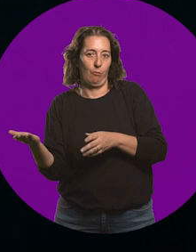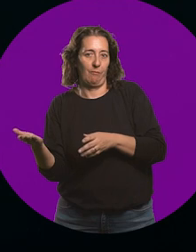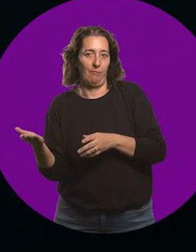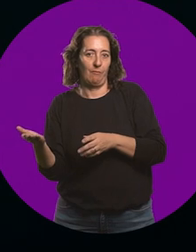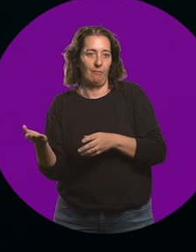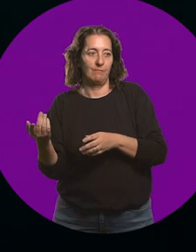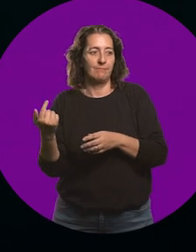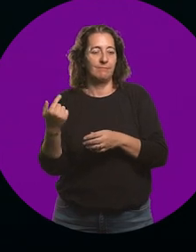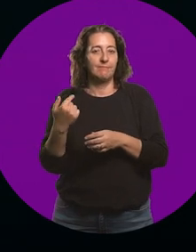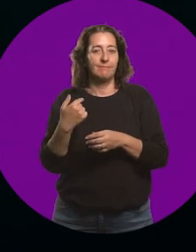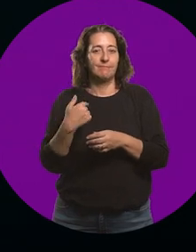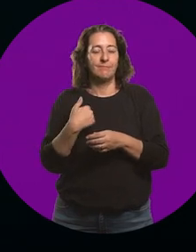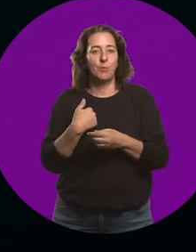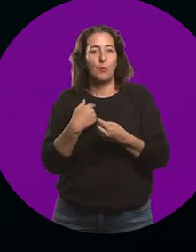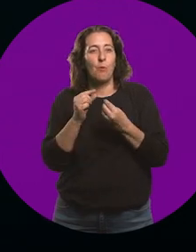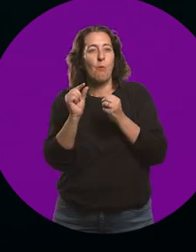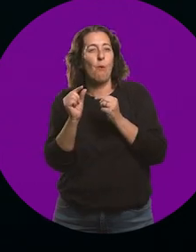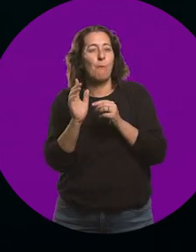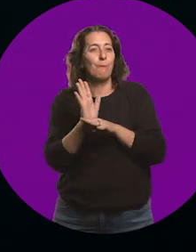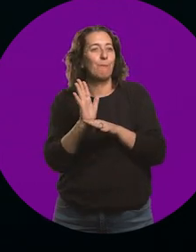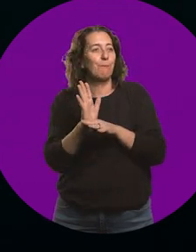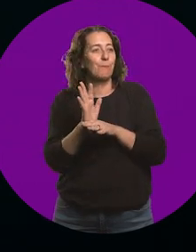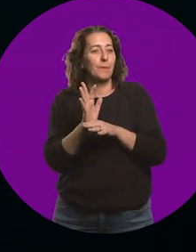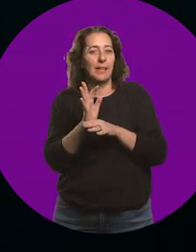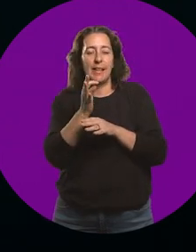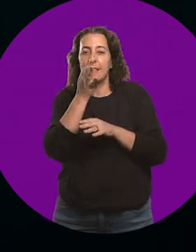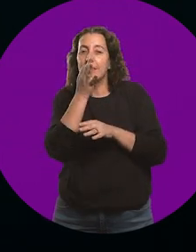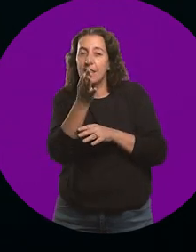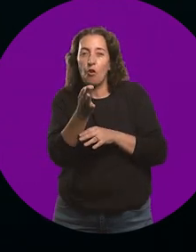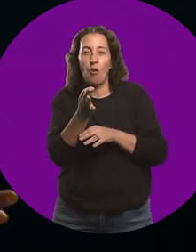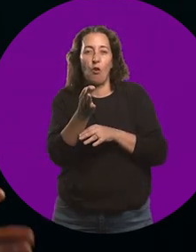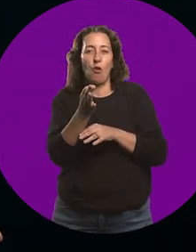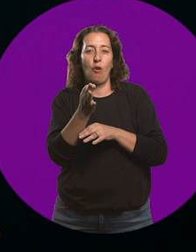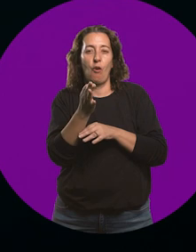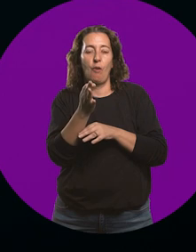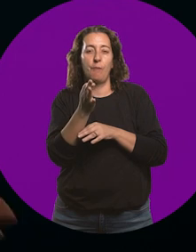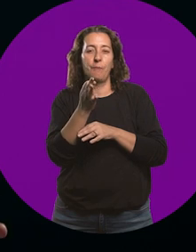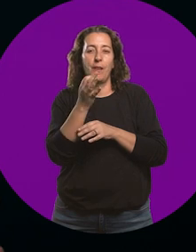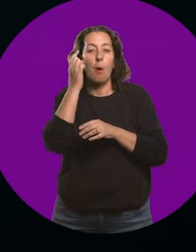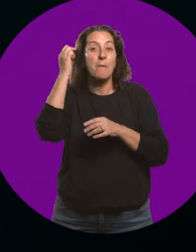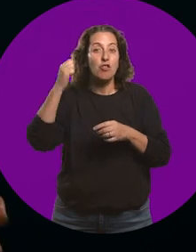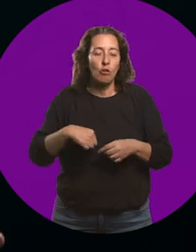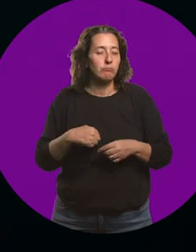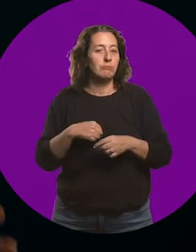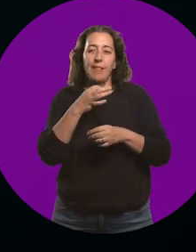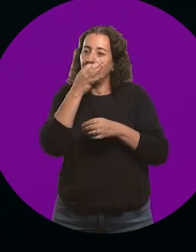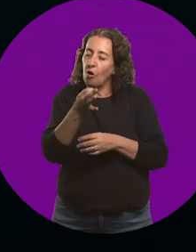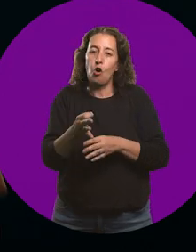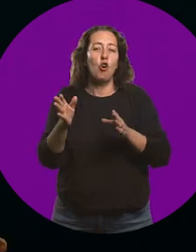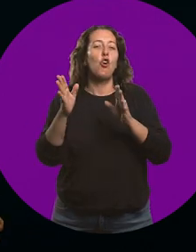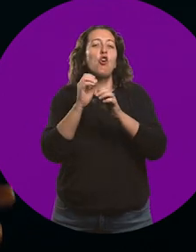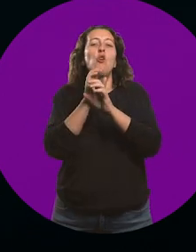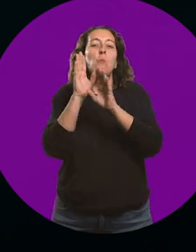Soy un poco vocera del que todo se puede y todo se logra con trabajo y con